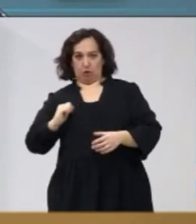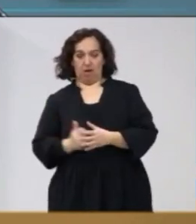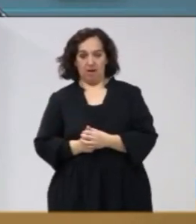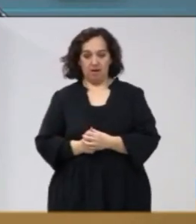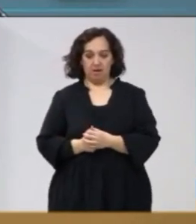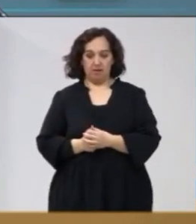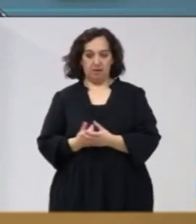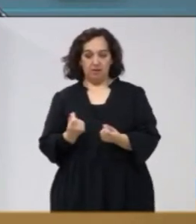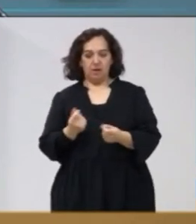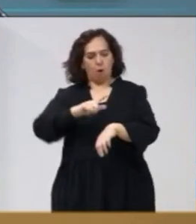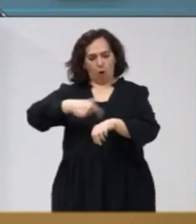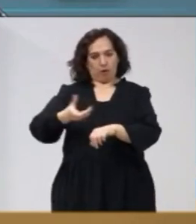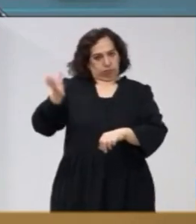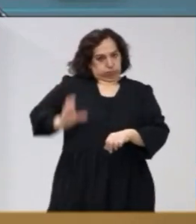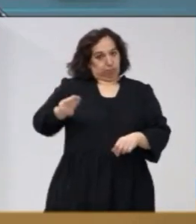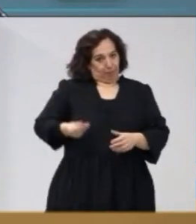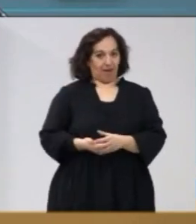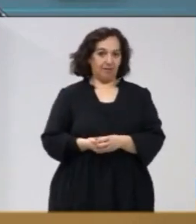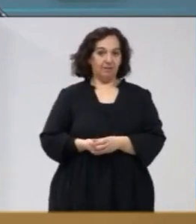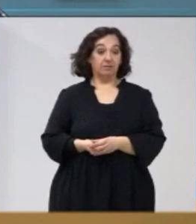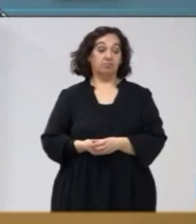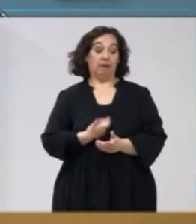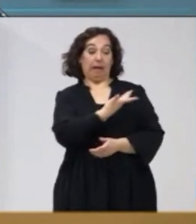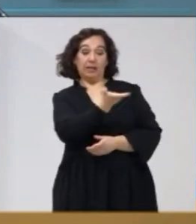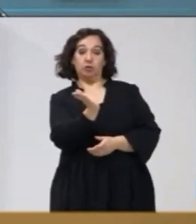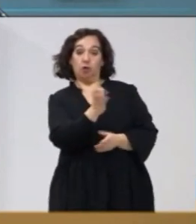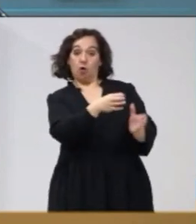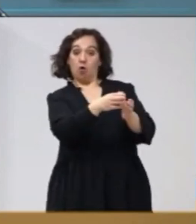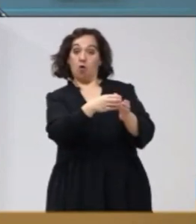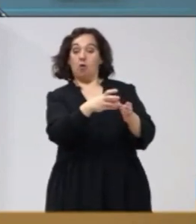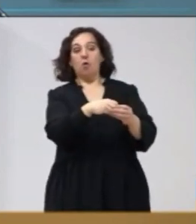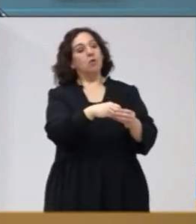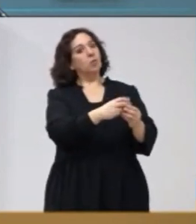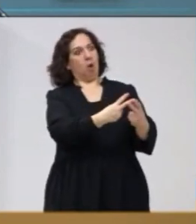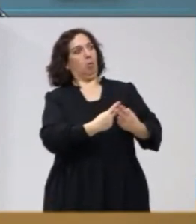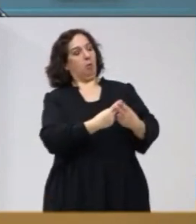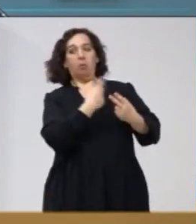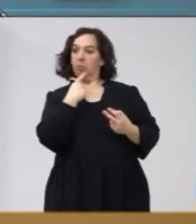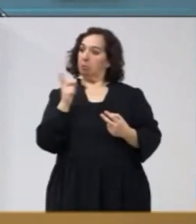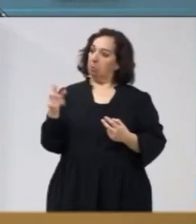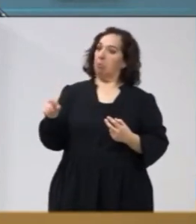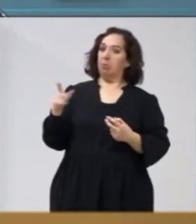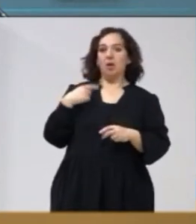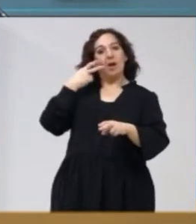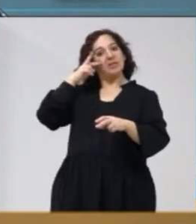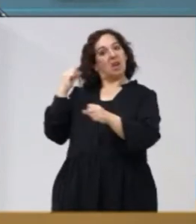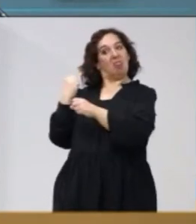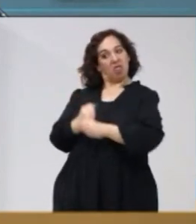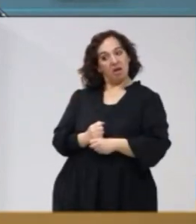Eran horas bien retribuidas. Y tenía a los demás en la consideración de que por años de